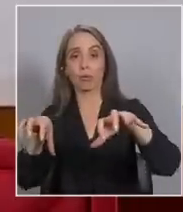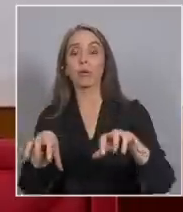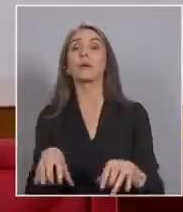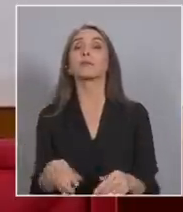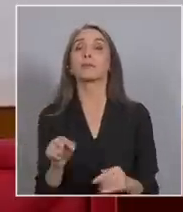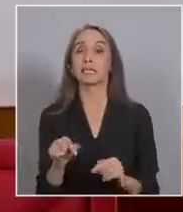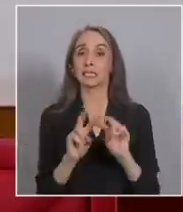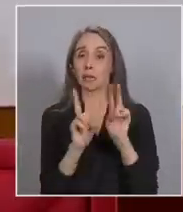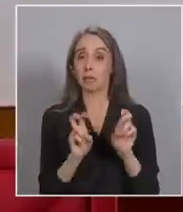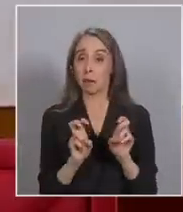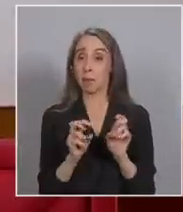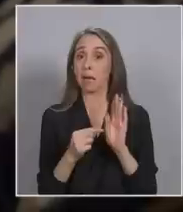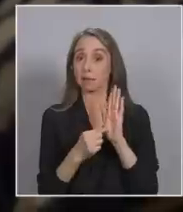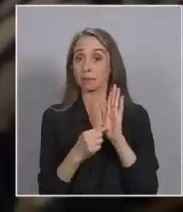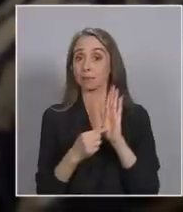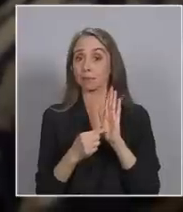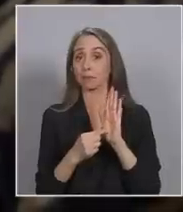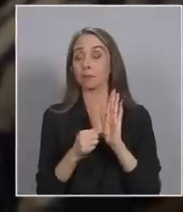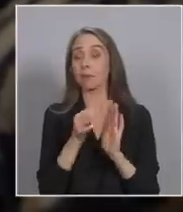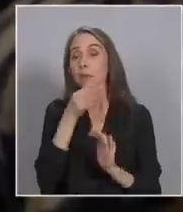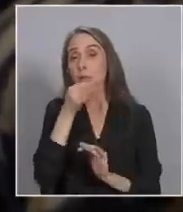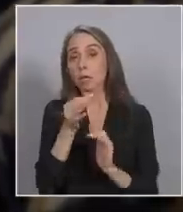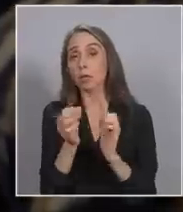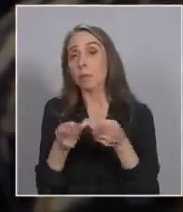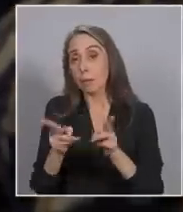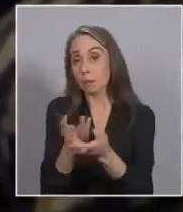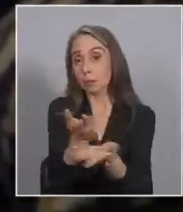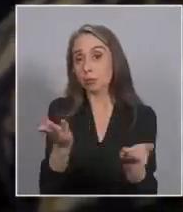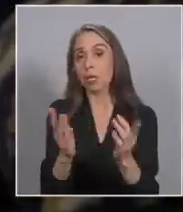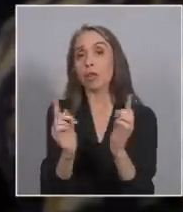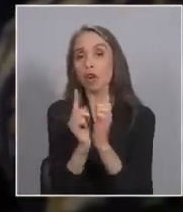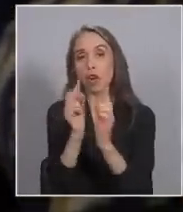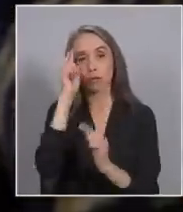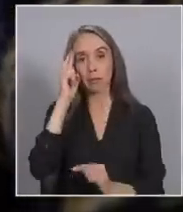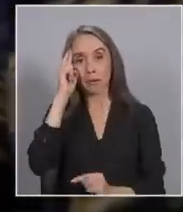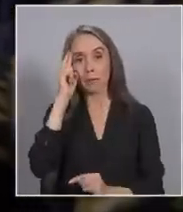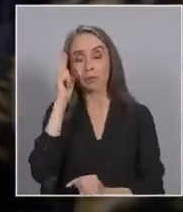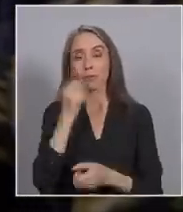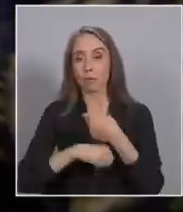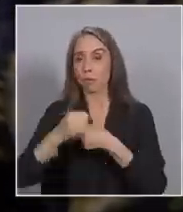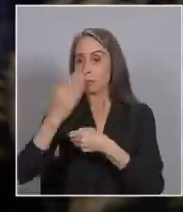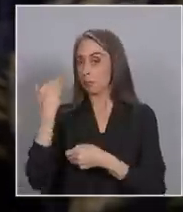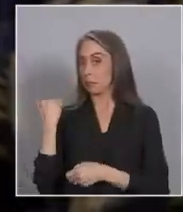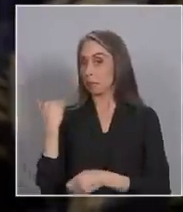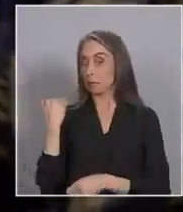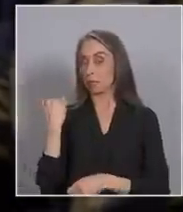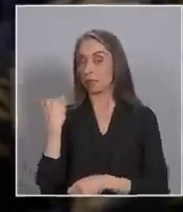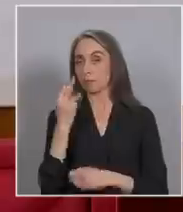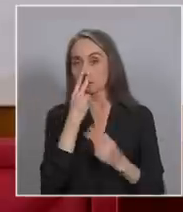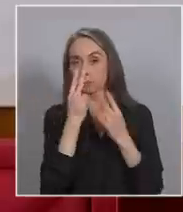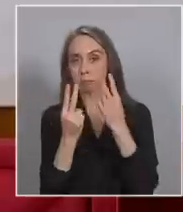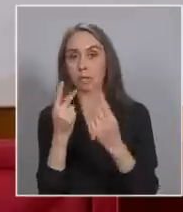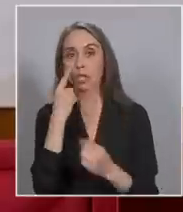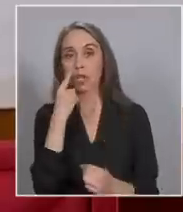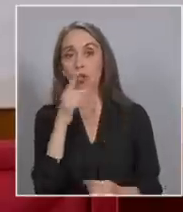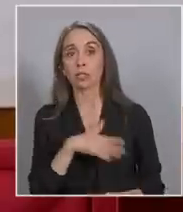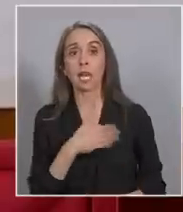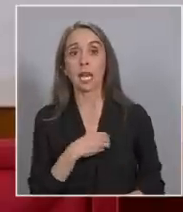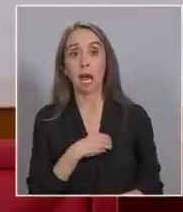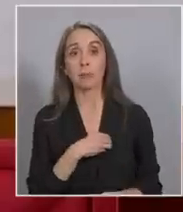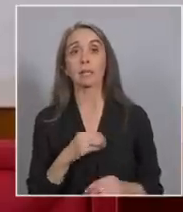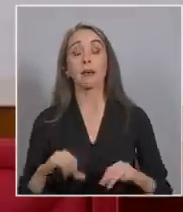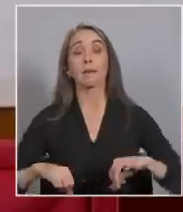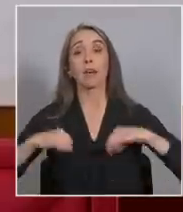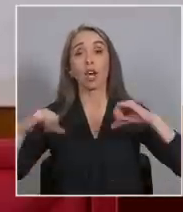Permítanme en este punto hacer una breve reflexión. En el último tiempo hemos conocido lamentables casos